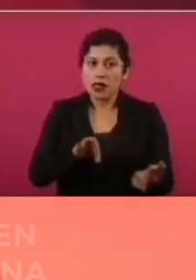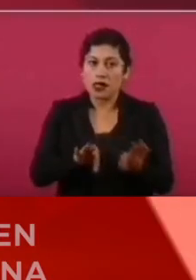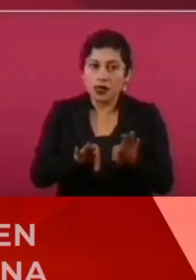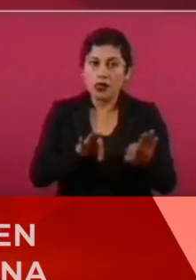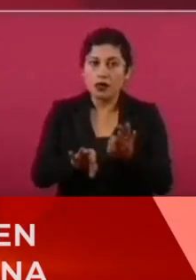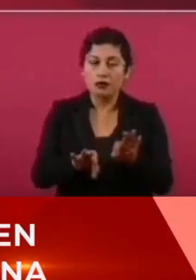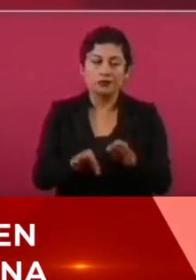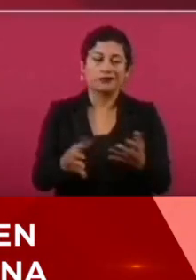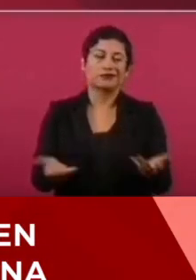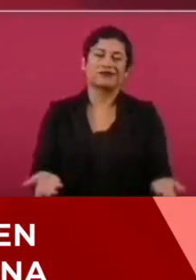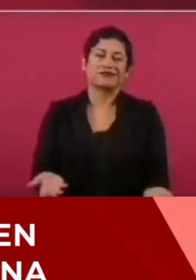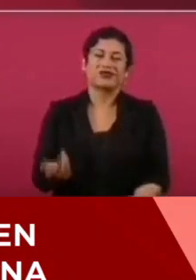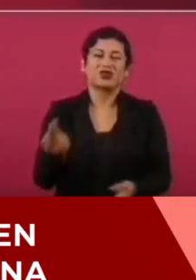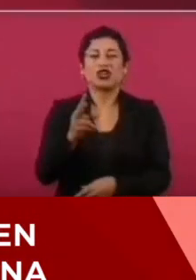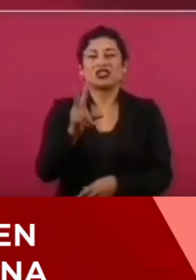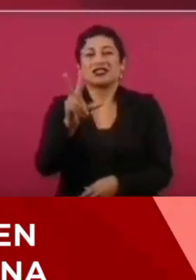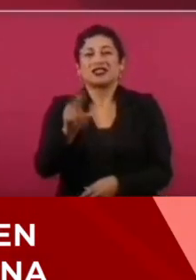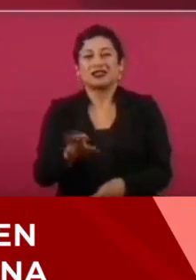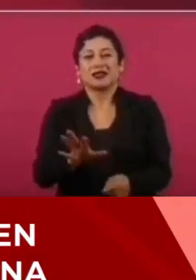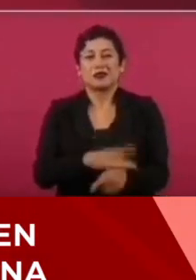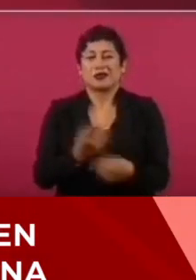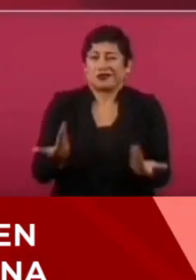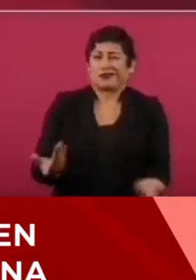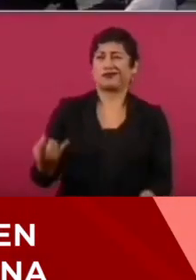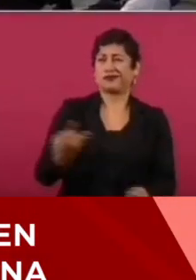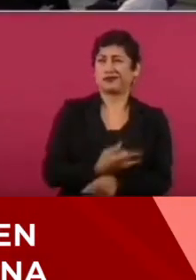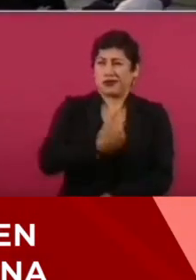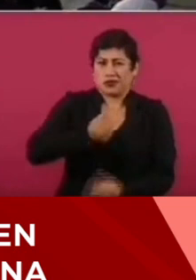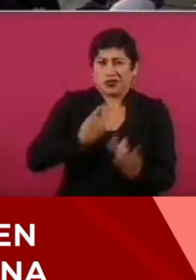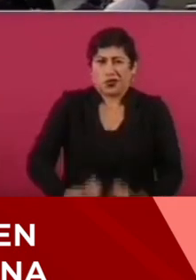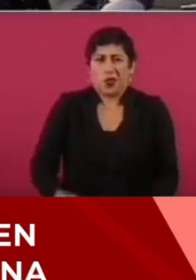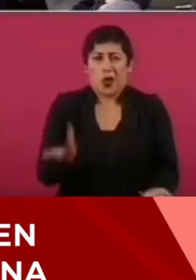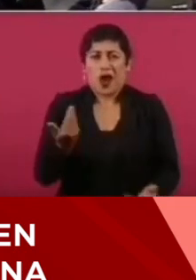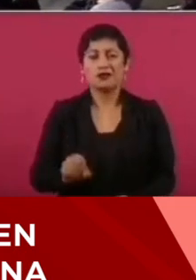De todas maneras, si salen por ahí algunos mapaches,